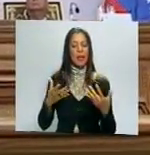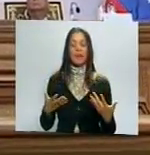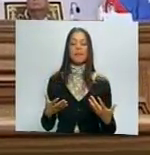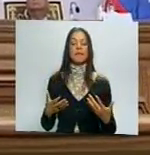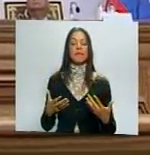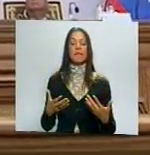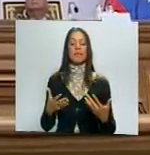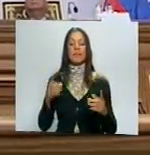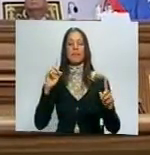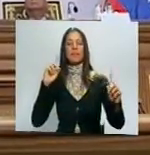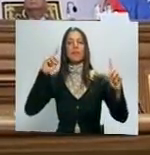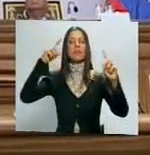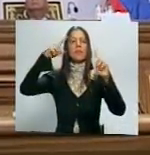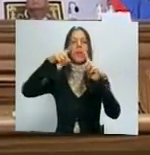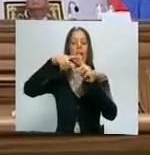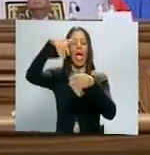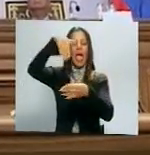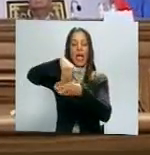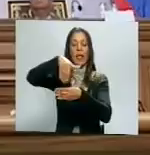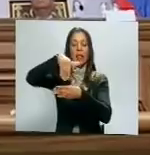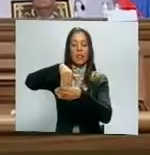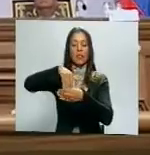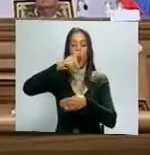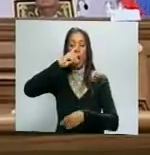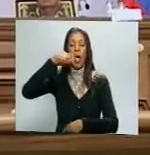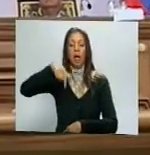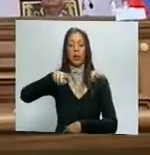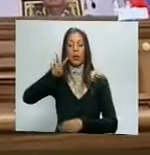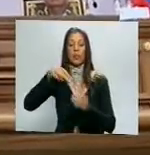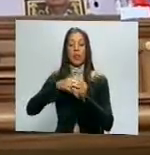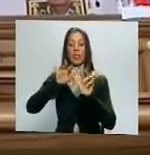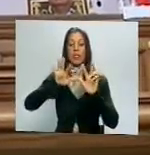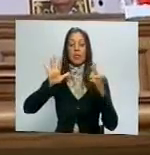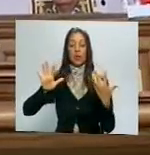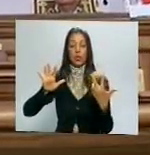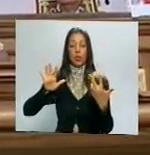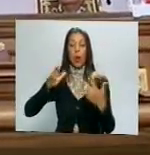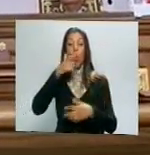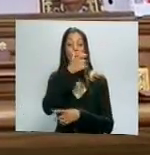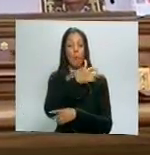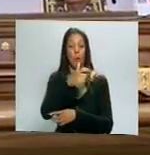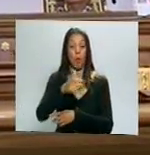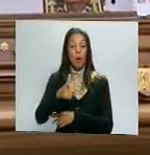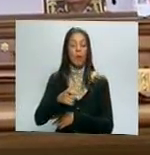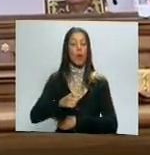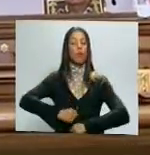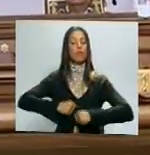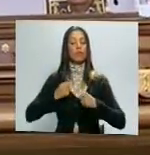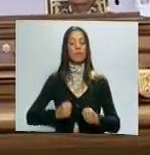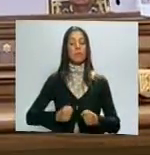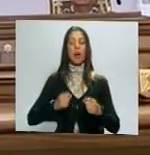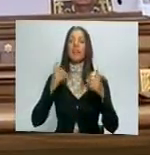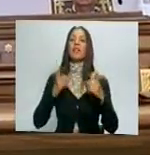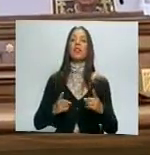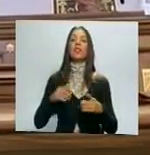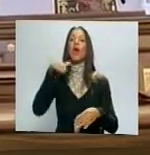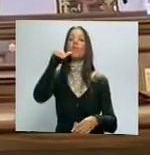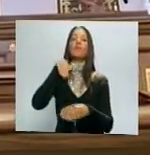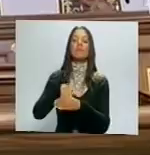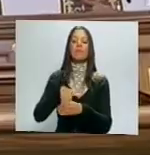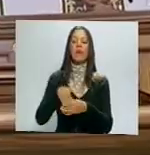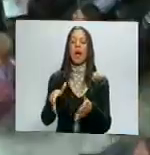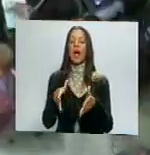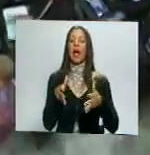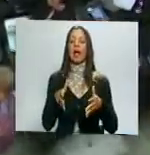el nuevo reto electoral que tenemos en este año 2018. Este pueblo está dispuesto a ganarlo, porque a este pueblo no